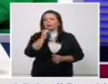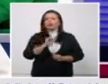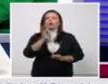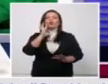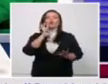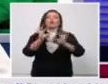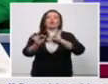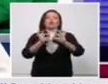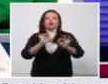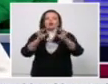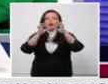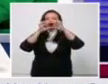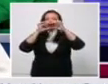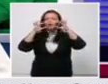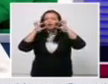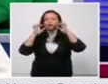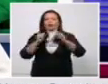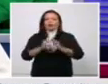prácticamente fuera,